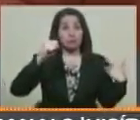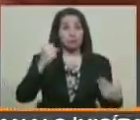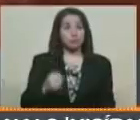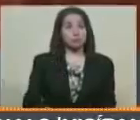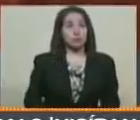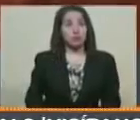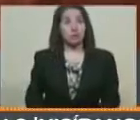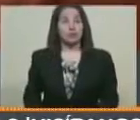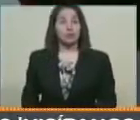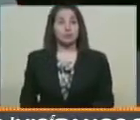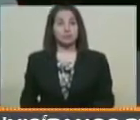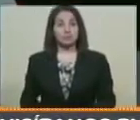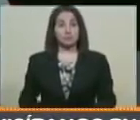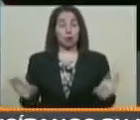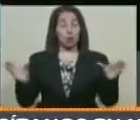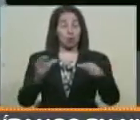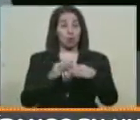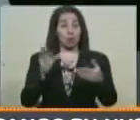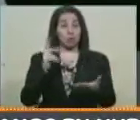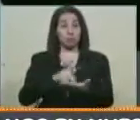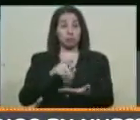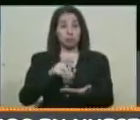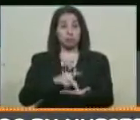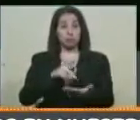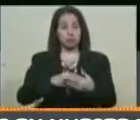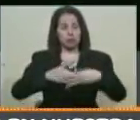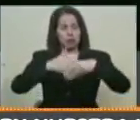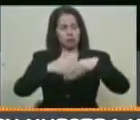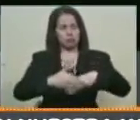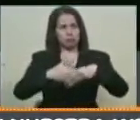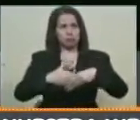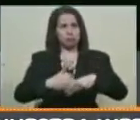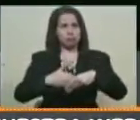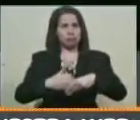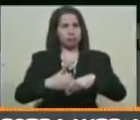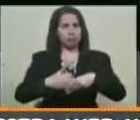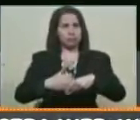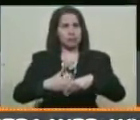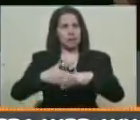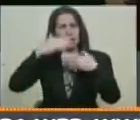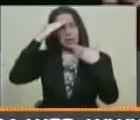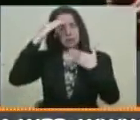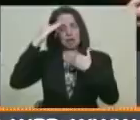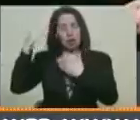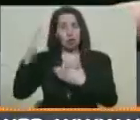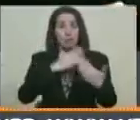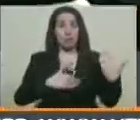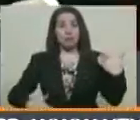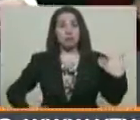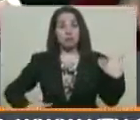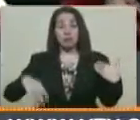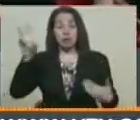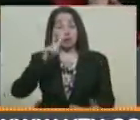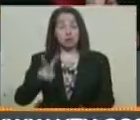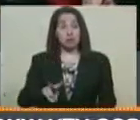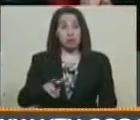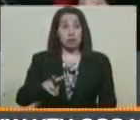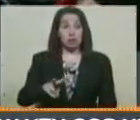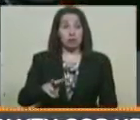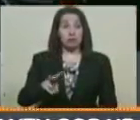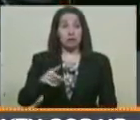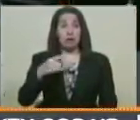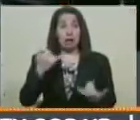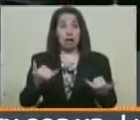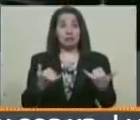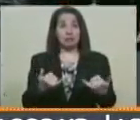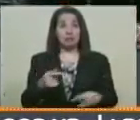los integrantes de esta banda. Allí estrechan sus manos, el saludo del jefe de Estado venezolano, y rápidamente les